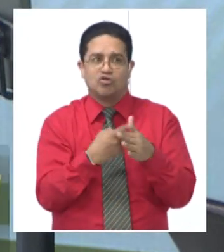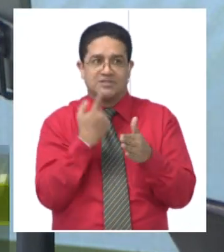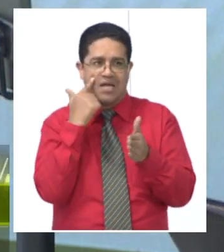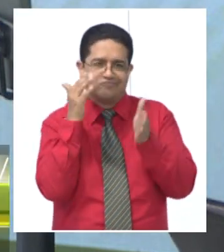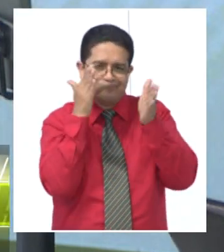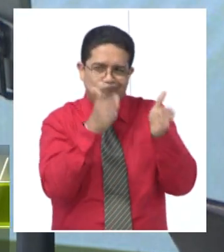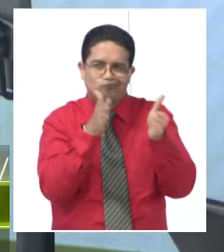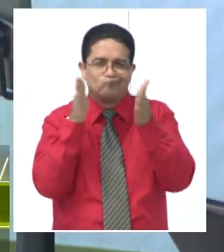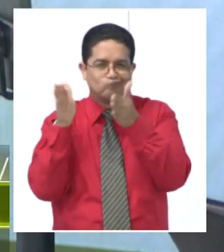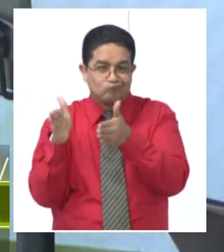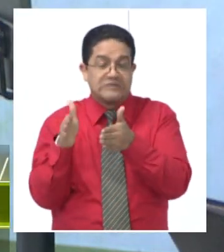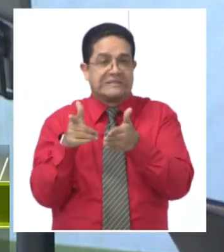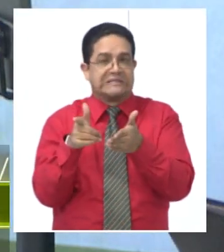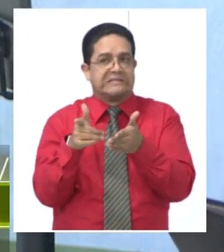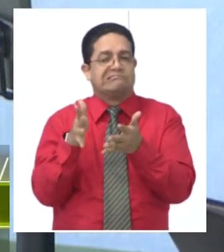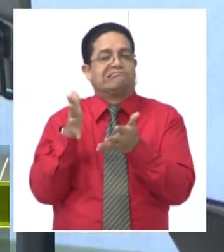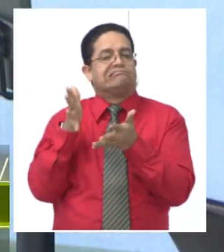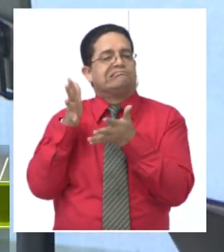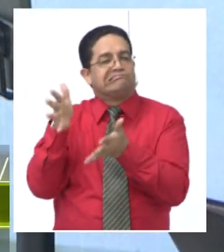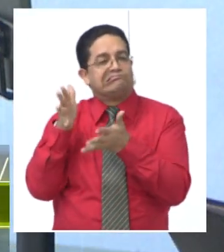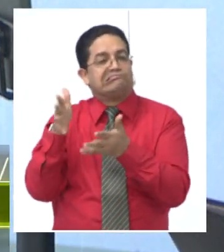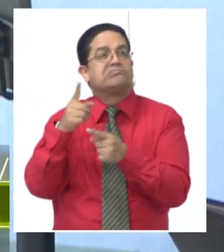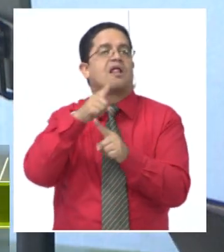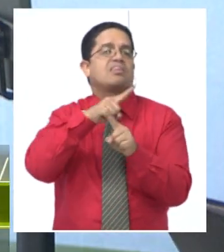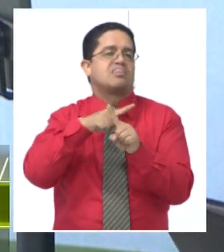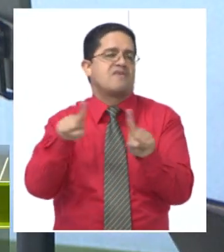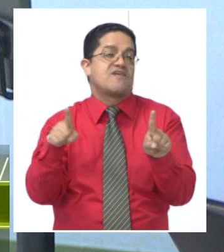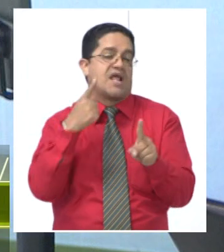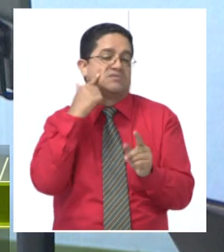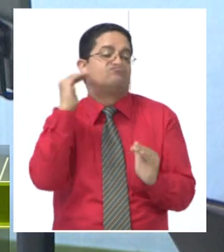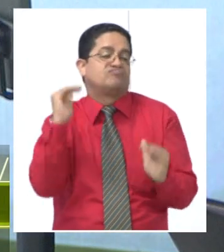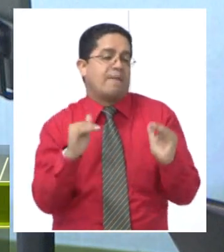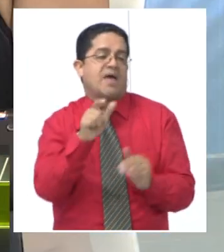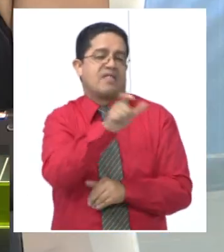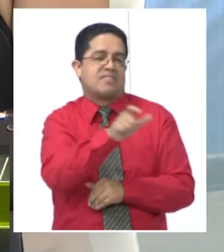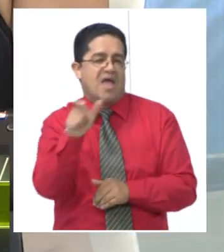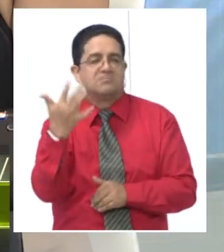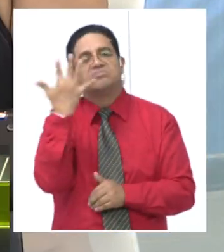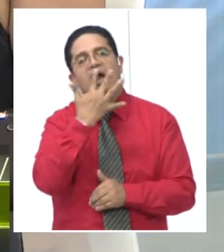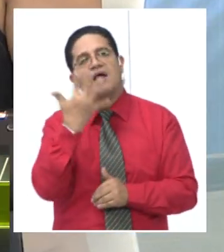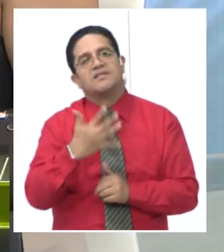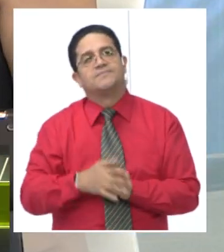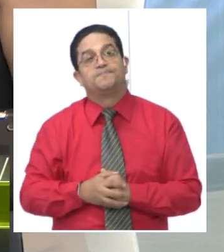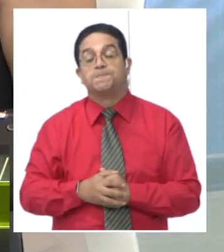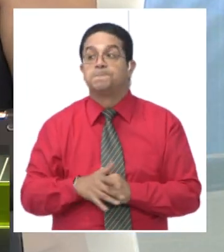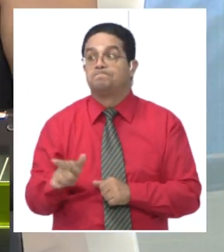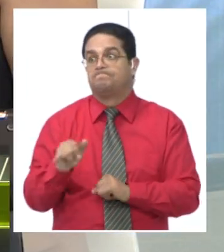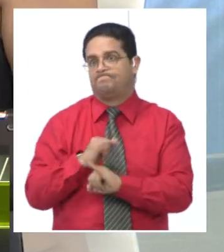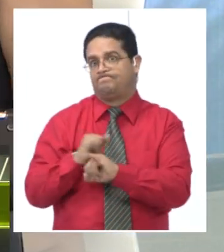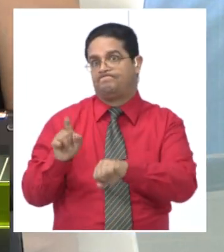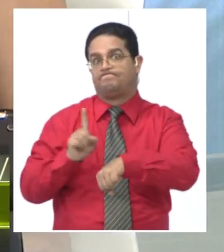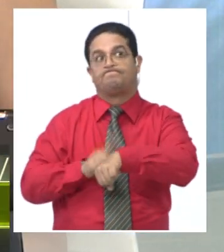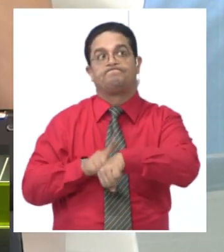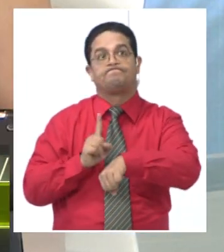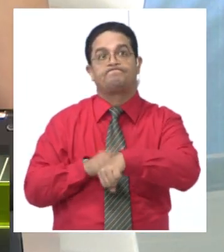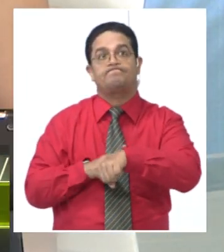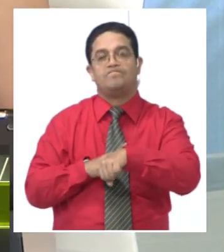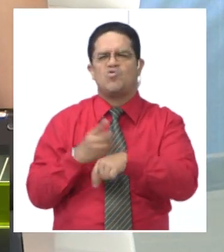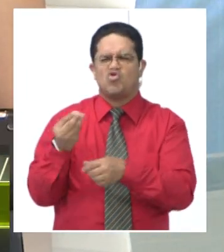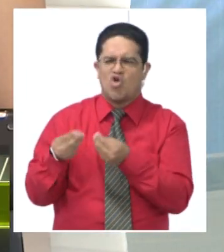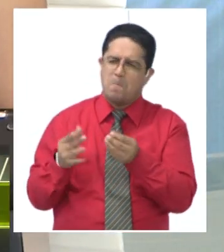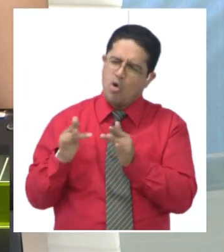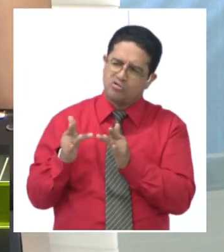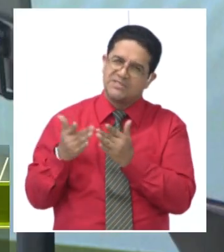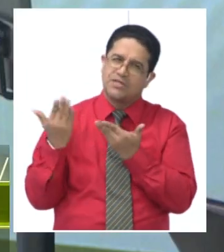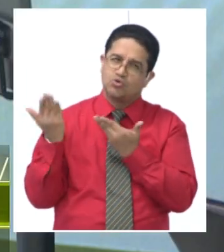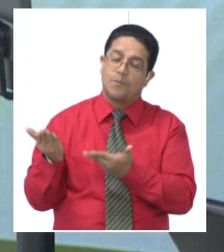tu sugerencia de prevención en salud de acuerdo a esos factores de riesgo. Por supuesto. Doctora, se nos terminó el tiempo. Método de contacto para usted,